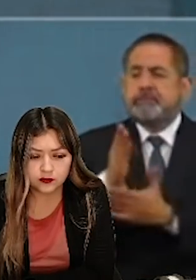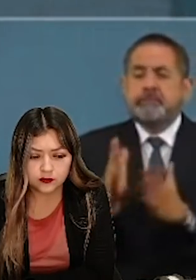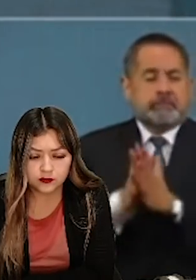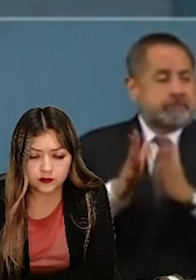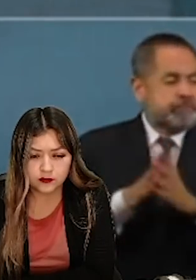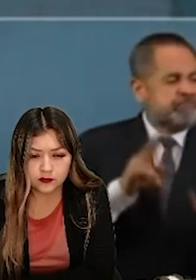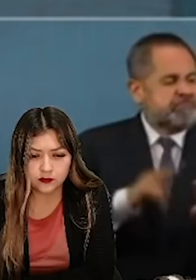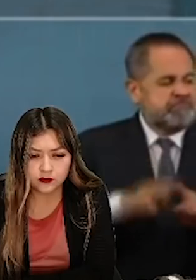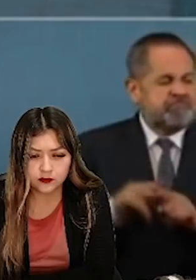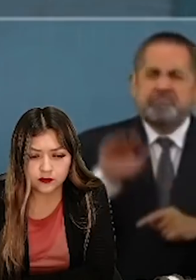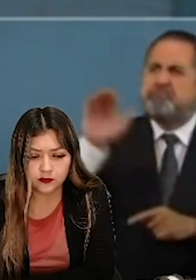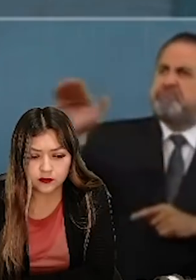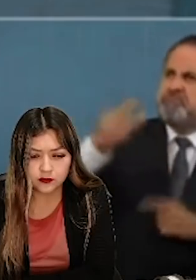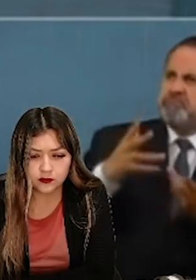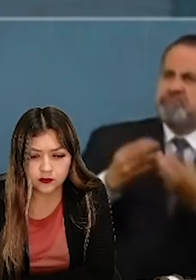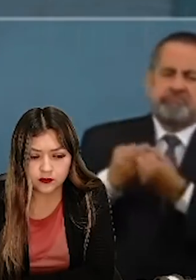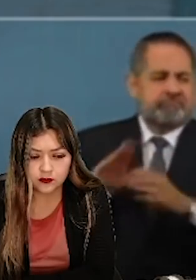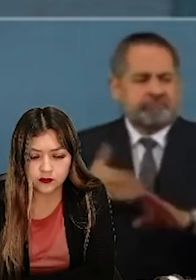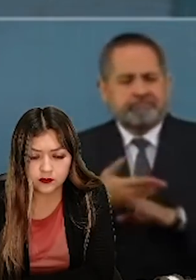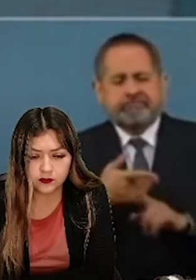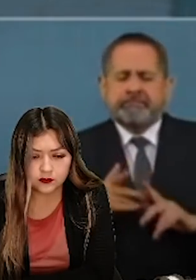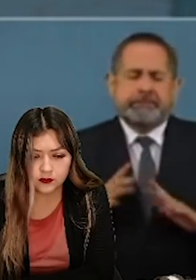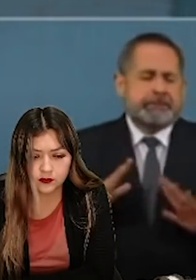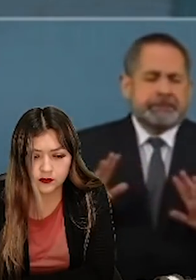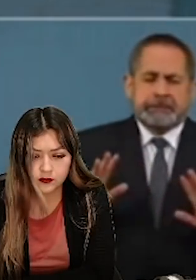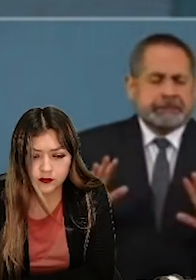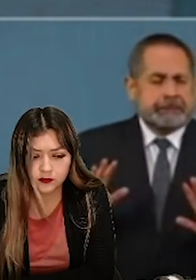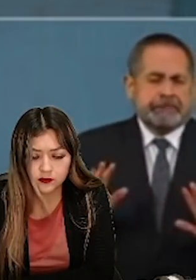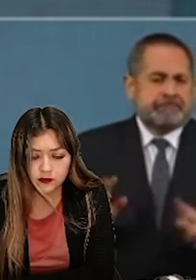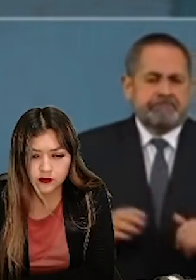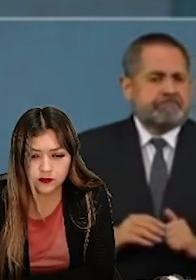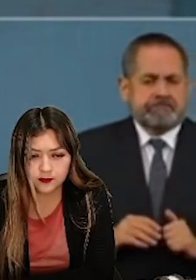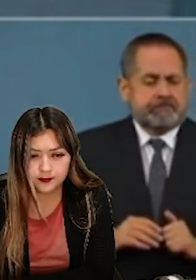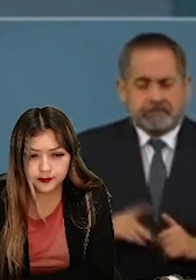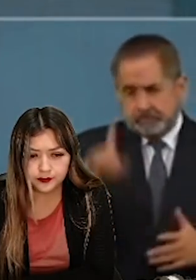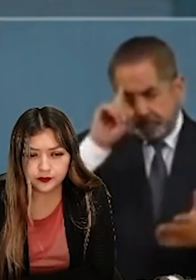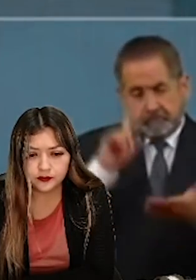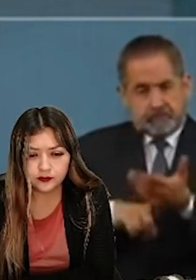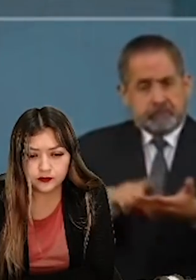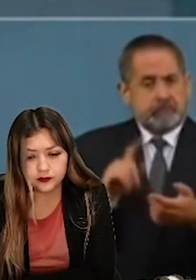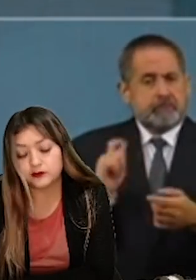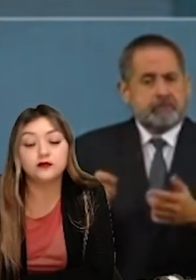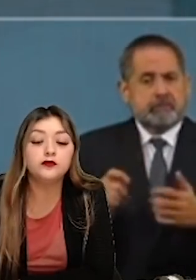participar en este tema. Creo que